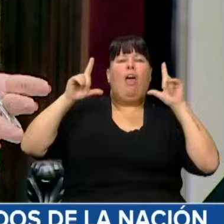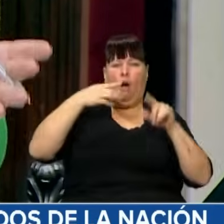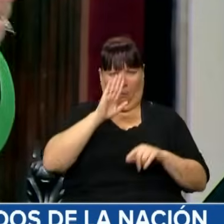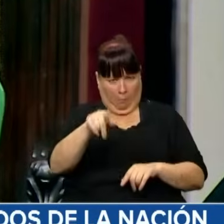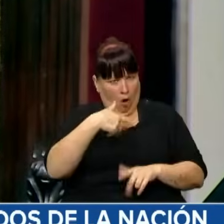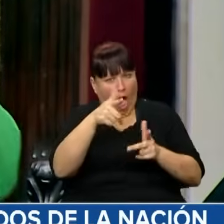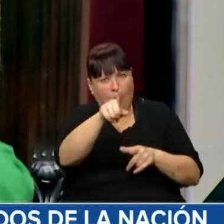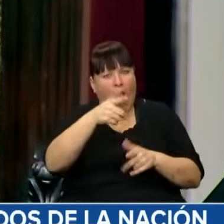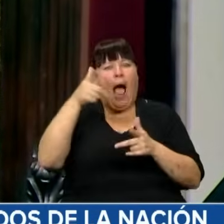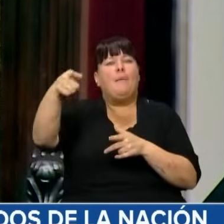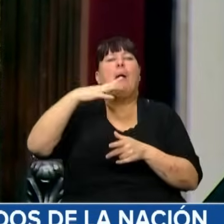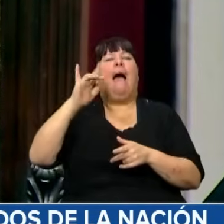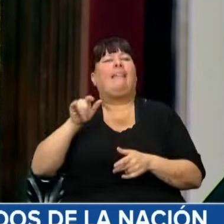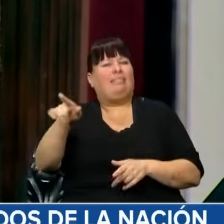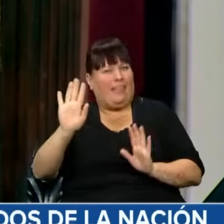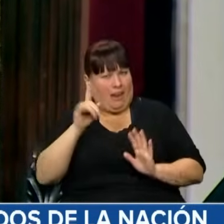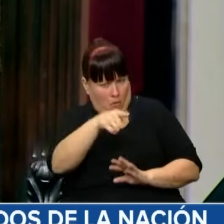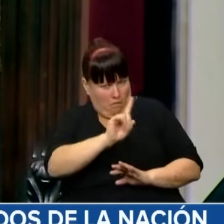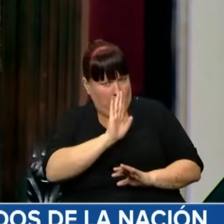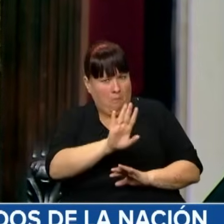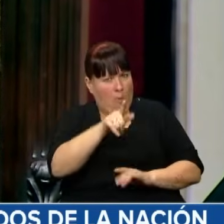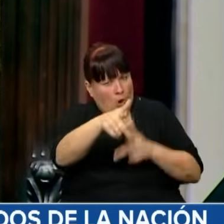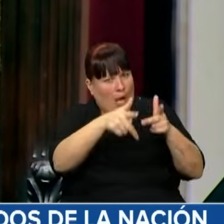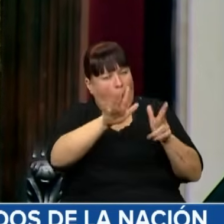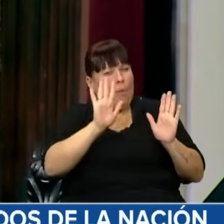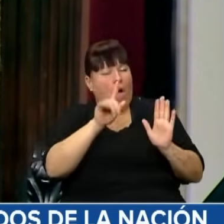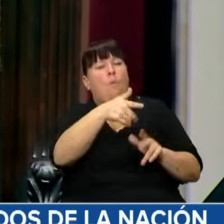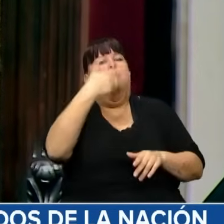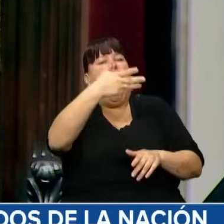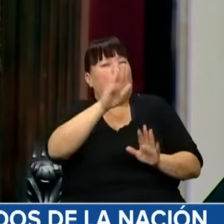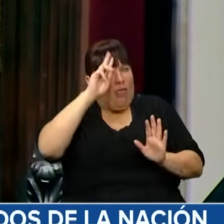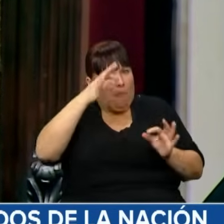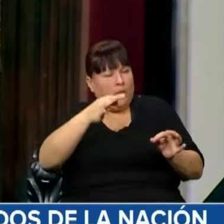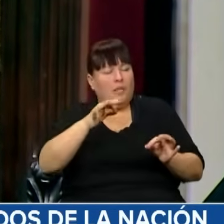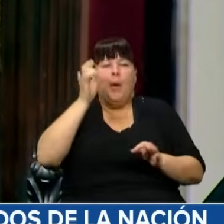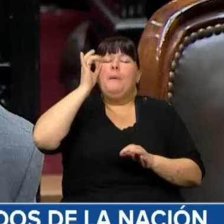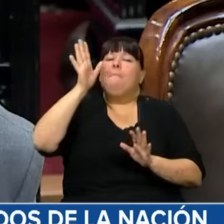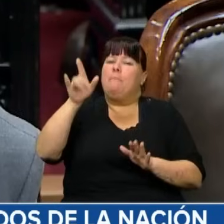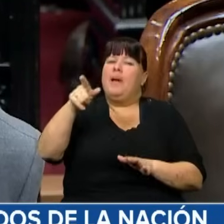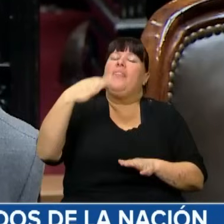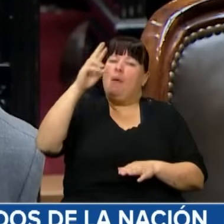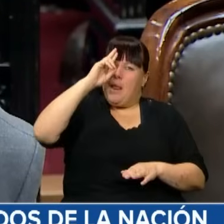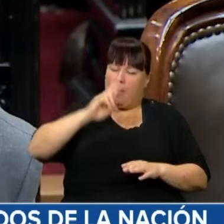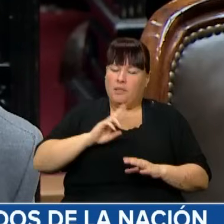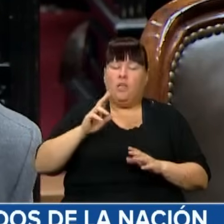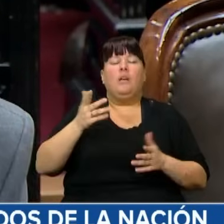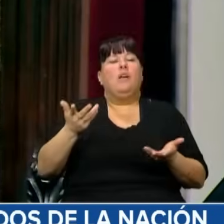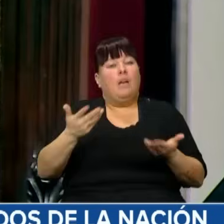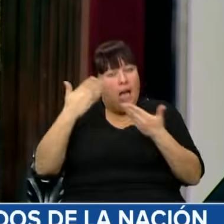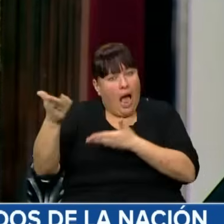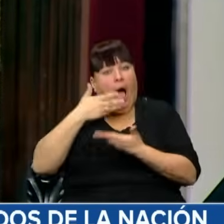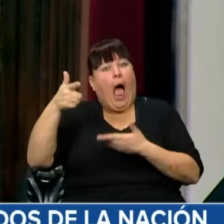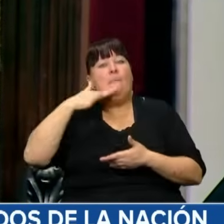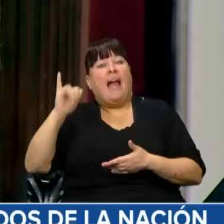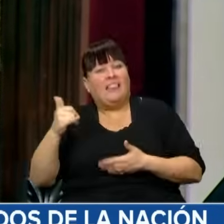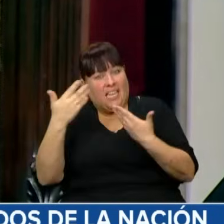no por usted, le estaba hablando a Martínez. No por usted, usted yo estaba hablando, usted yo estaba hablando respetuosamente. Y le pido que sea respetuosa. Le otorga